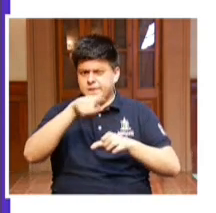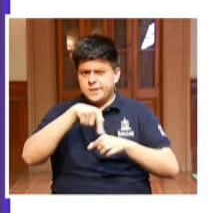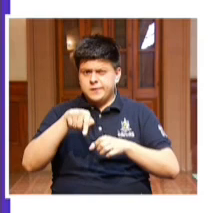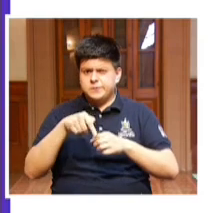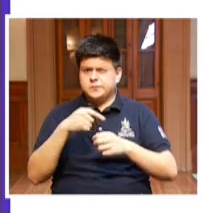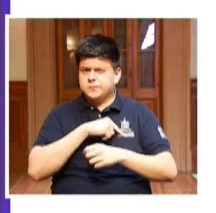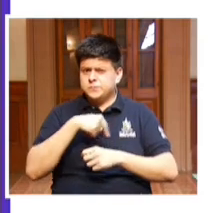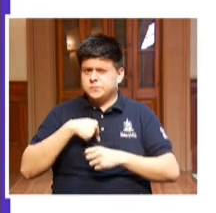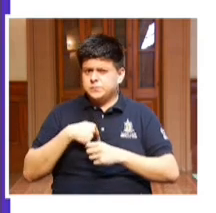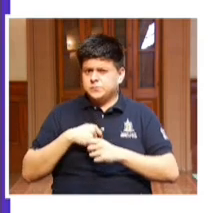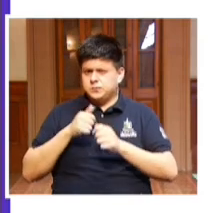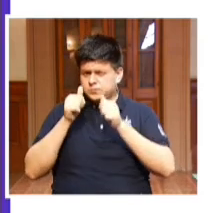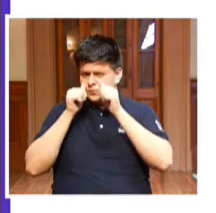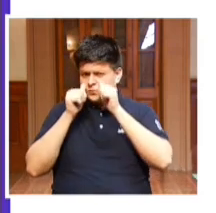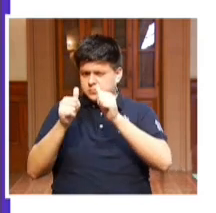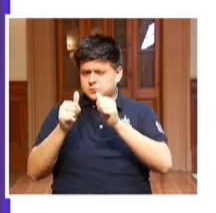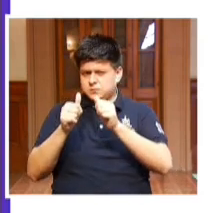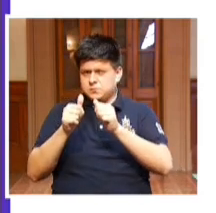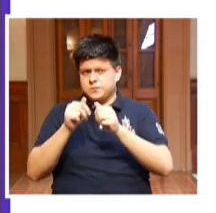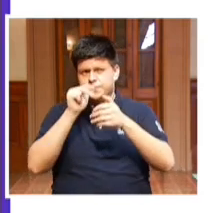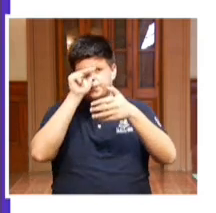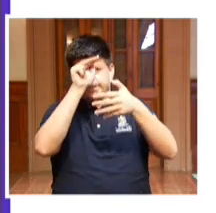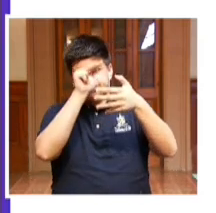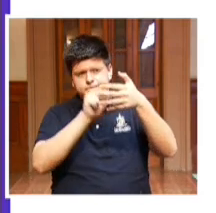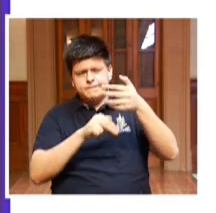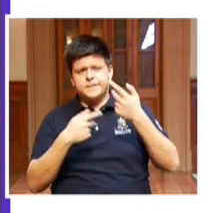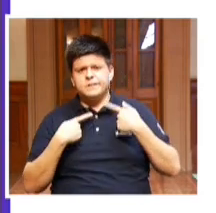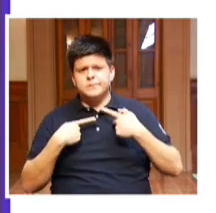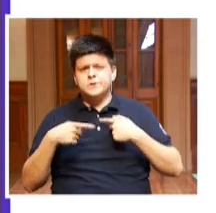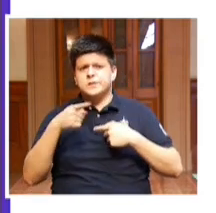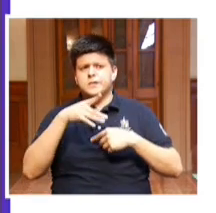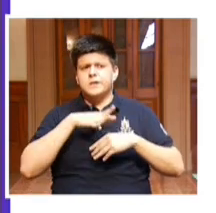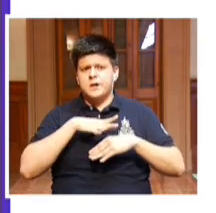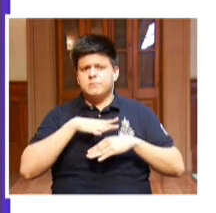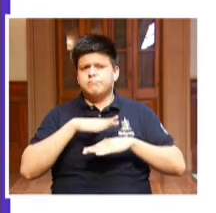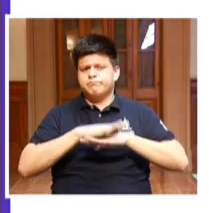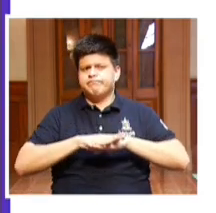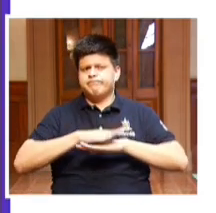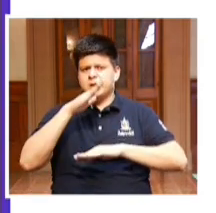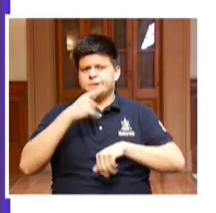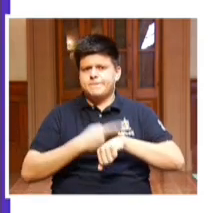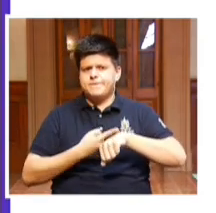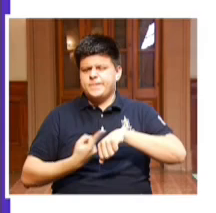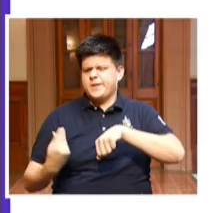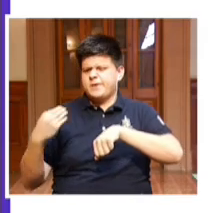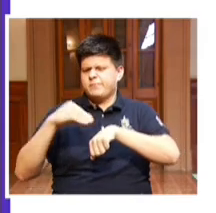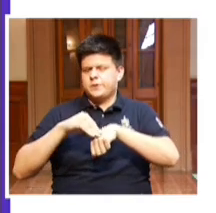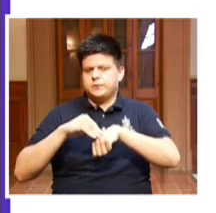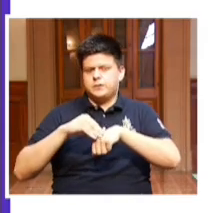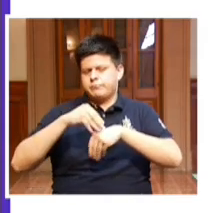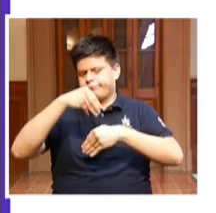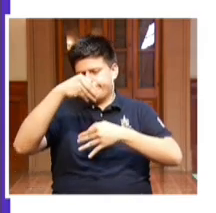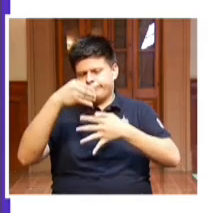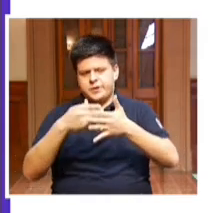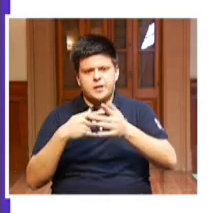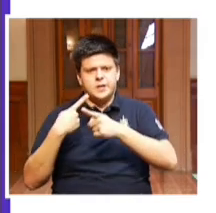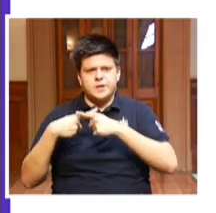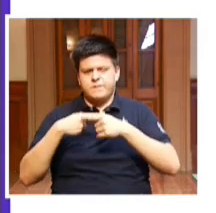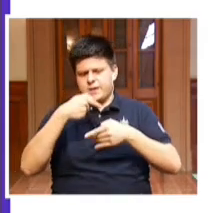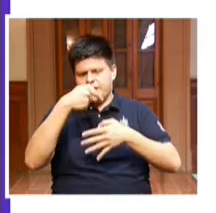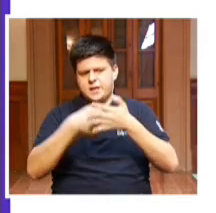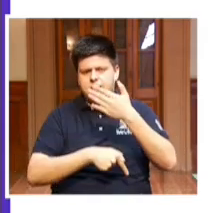que hay muchos pacientes que tienen más de una comorbilidad. Poco a poco, a medida que